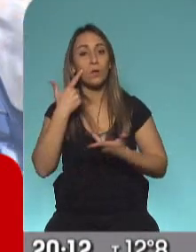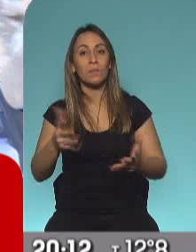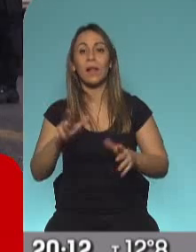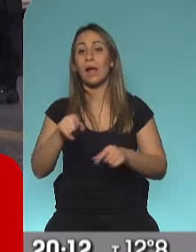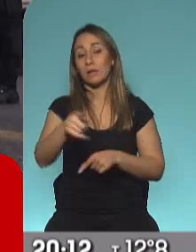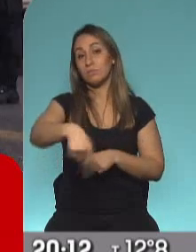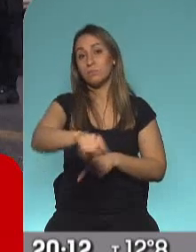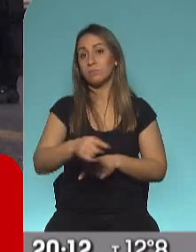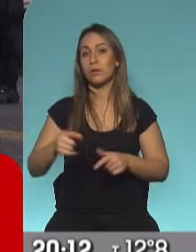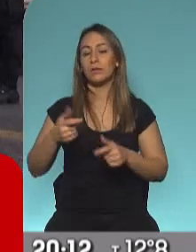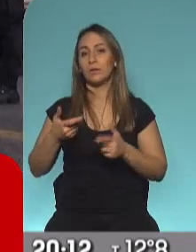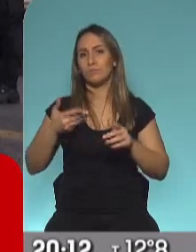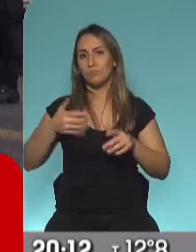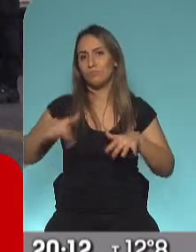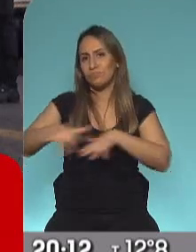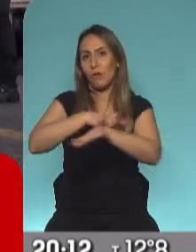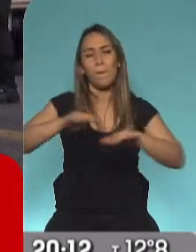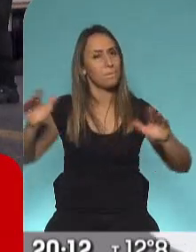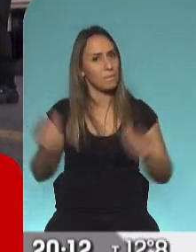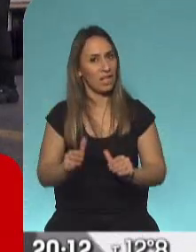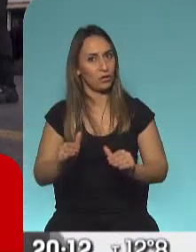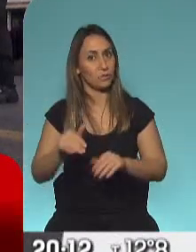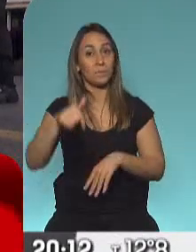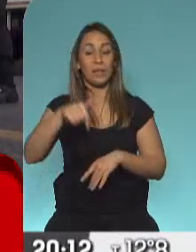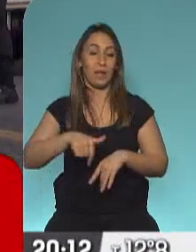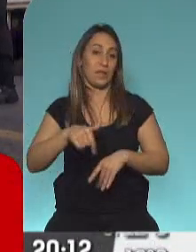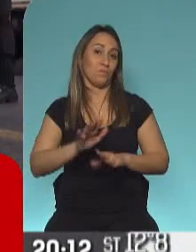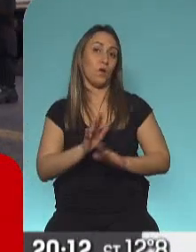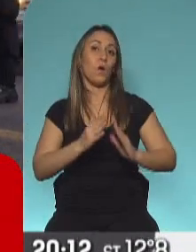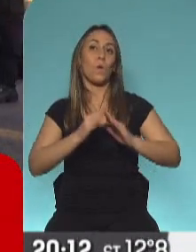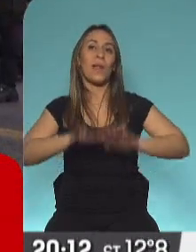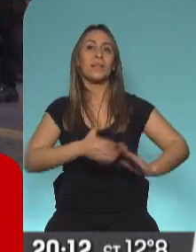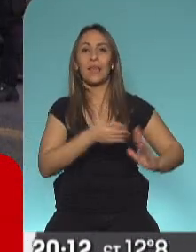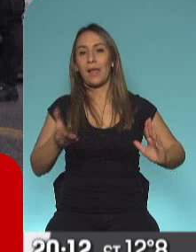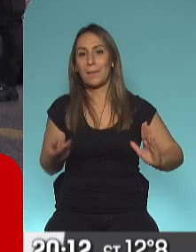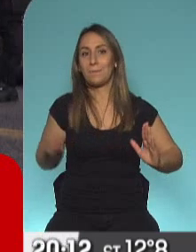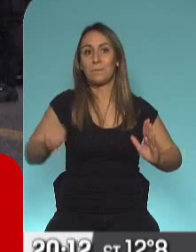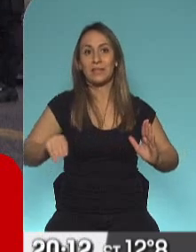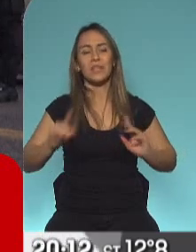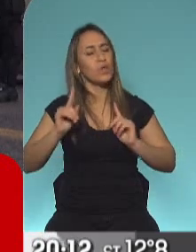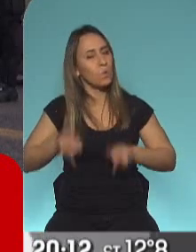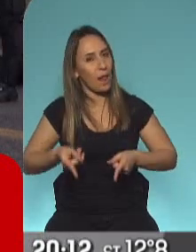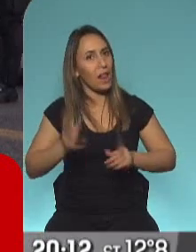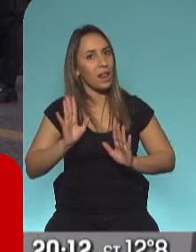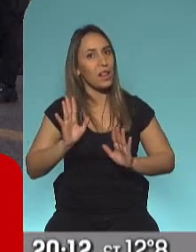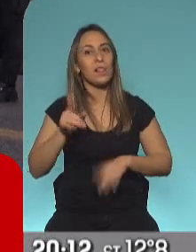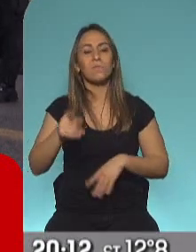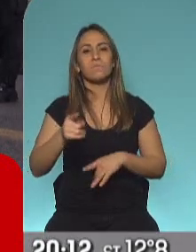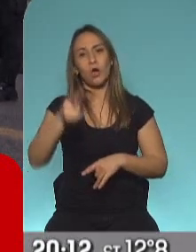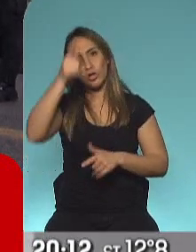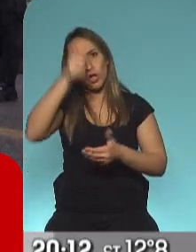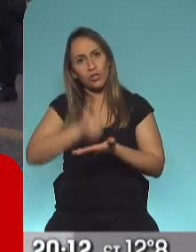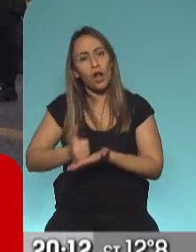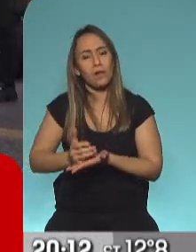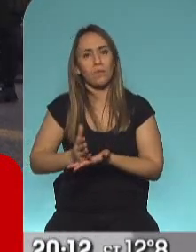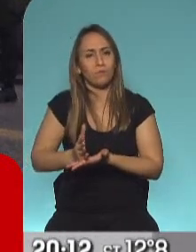circulación. Si bien estamos en una extensión de la cuarentena, sí, en la que estábamos, se muestra que los controles van a ser muy rígidos, que solo van a